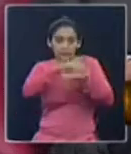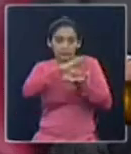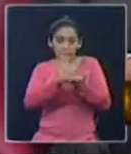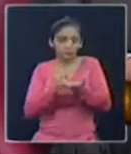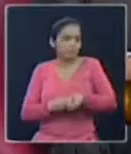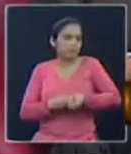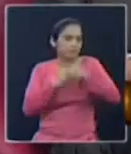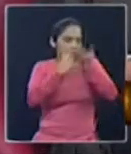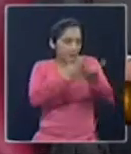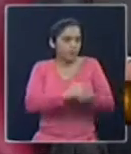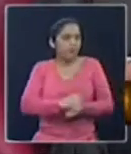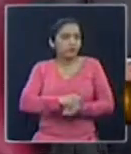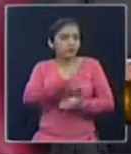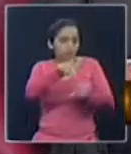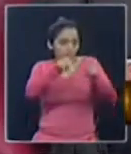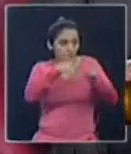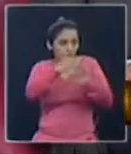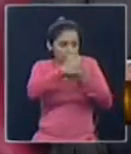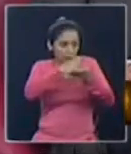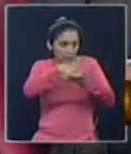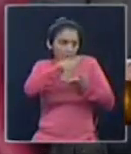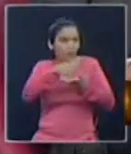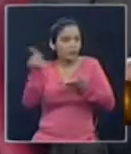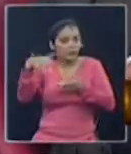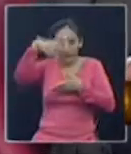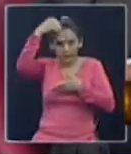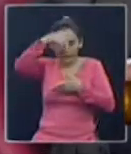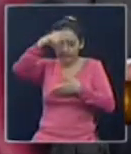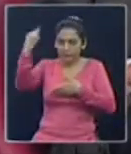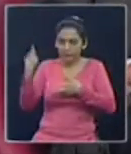para vincular al segundo mandatario en el caso Odebrecht.